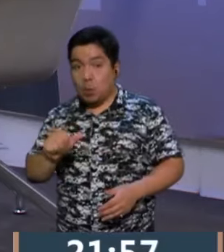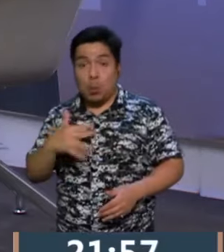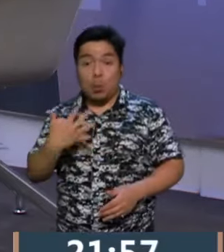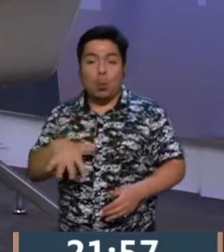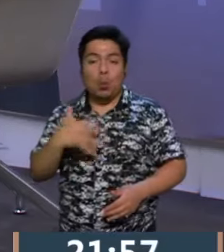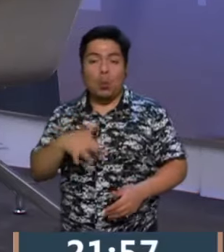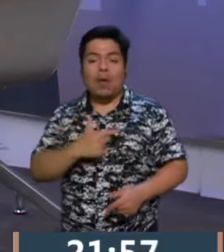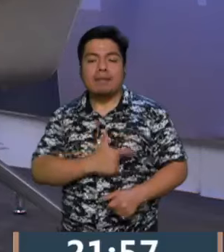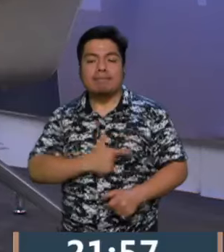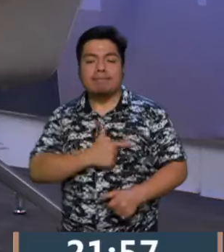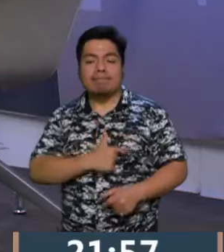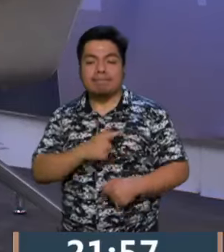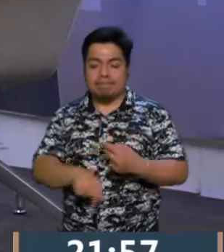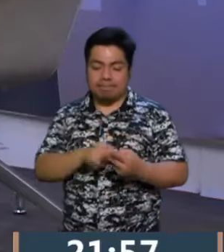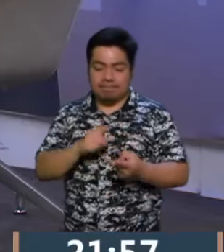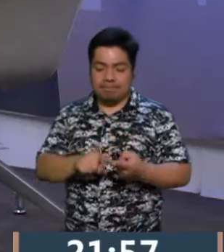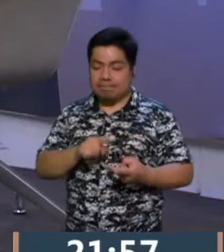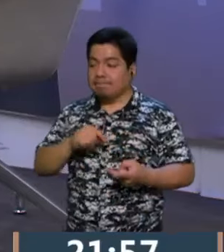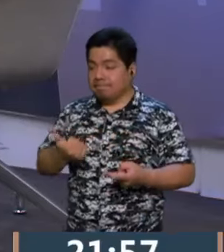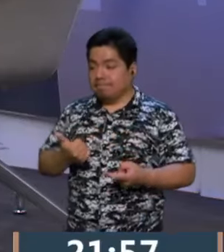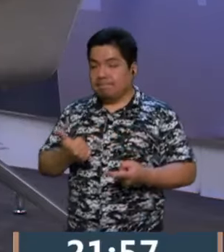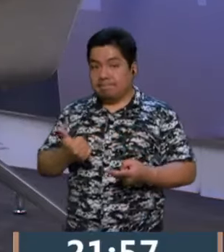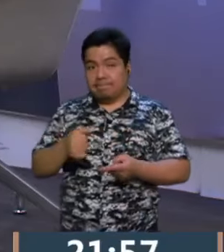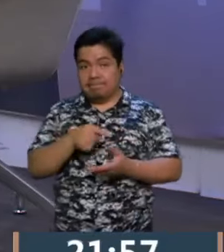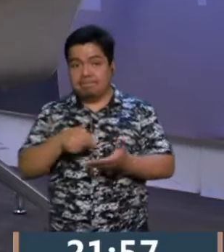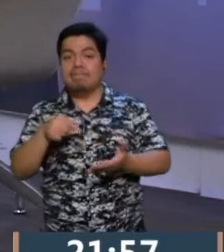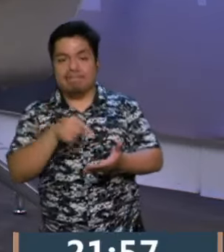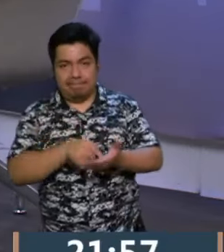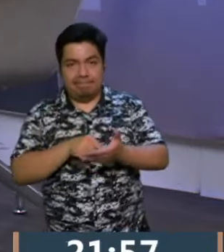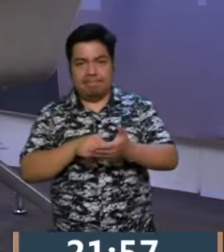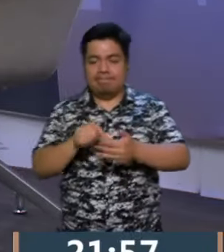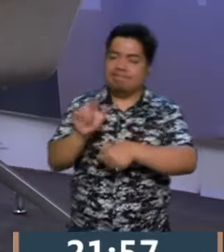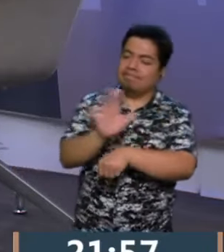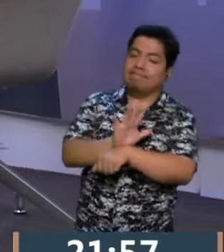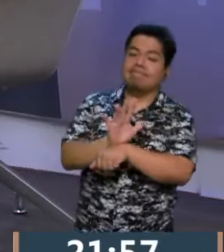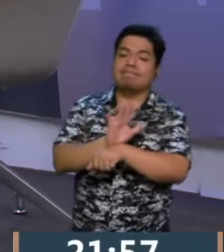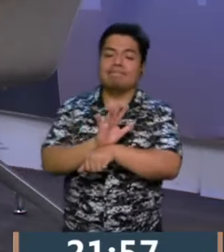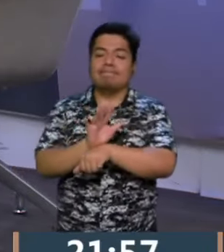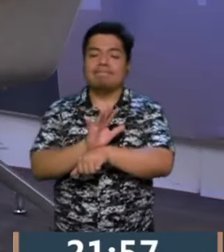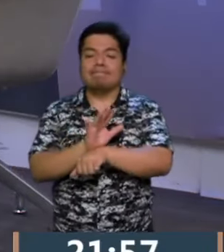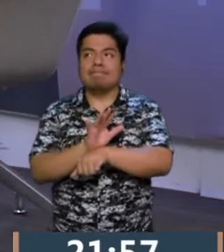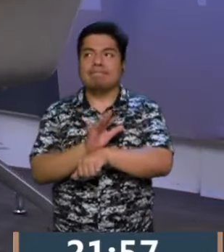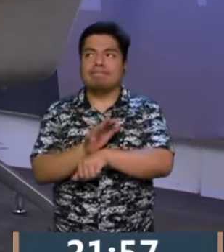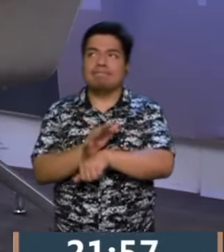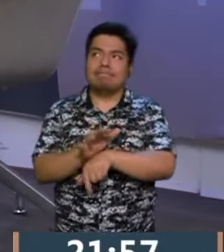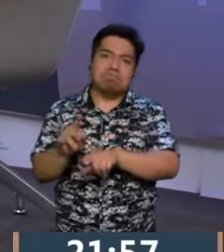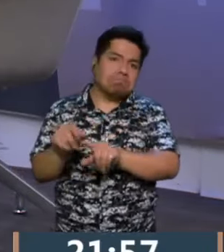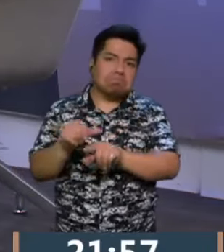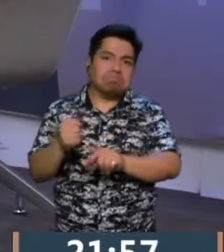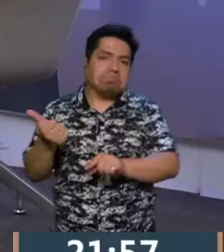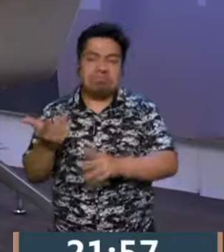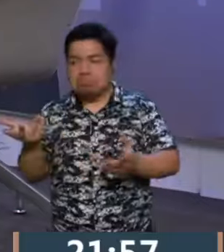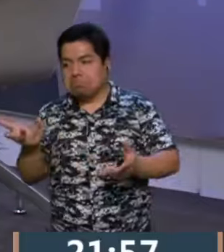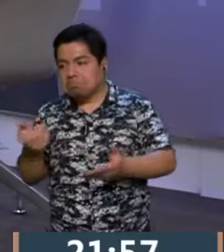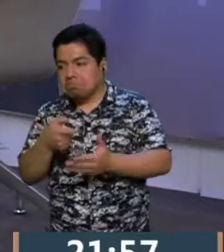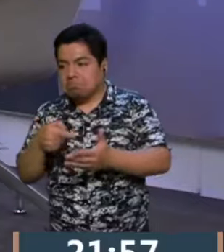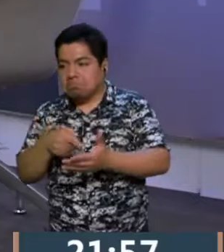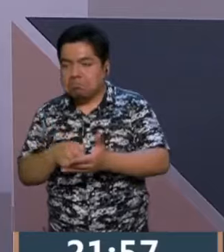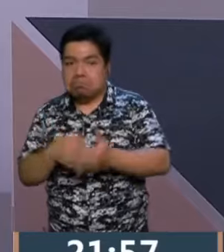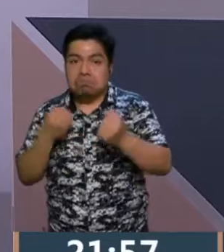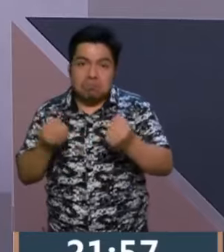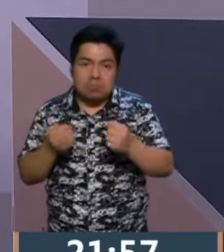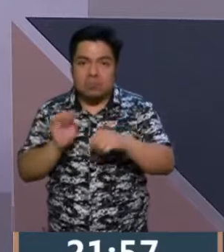bueno, lo otro es dar espacio a cinematografías que provienen del